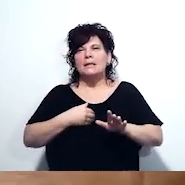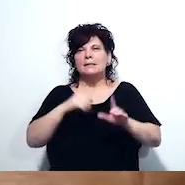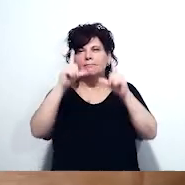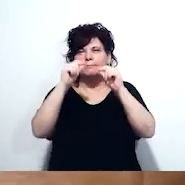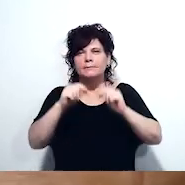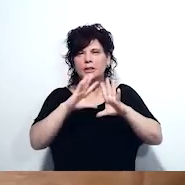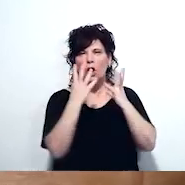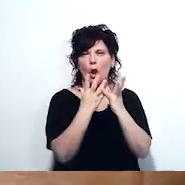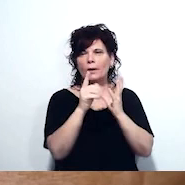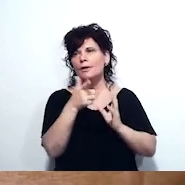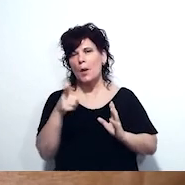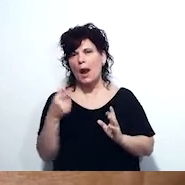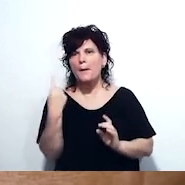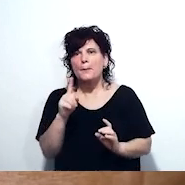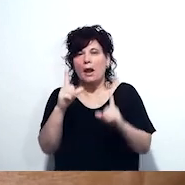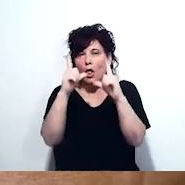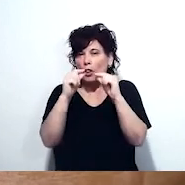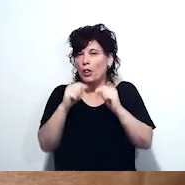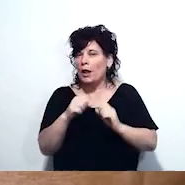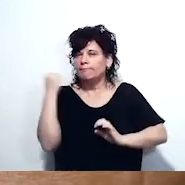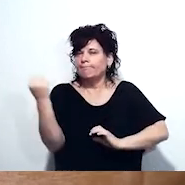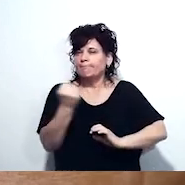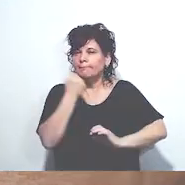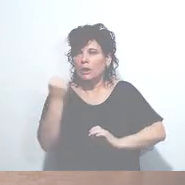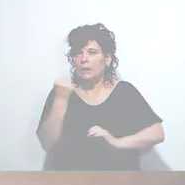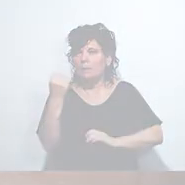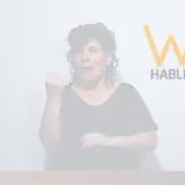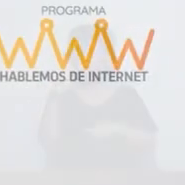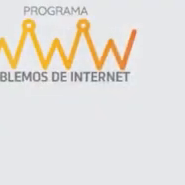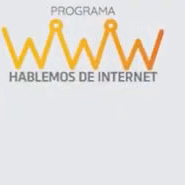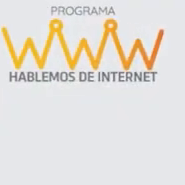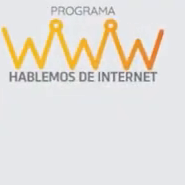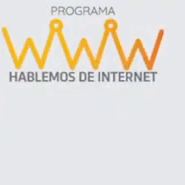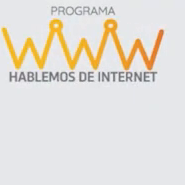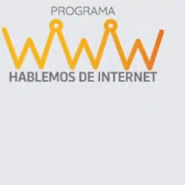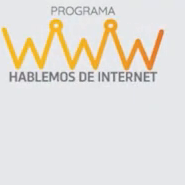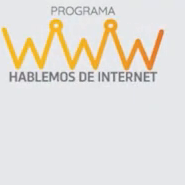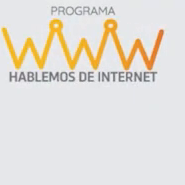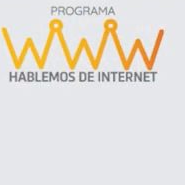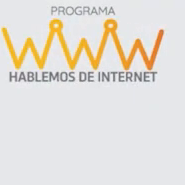datos, pero los datos son fundamentales para el desarrollo de la economía digital.